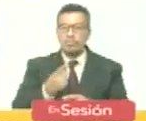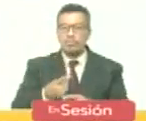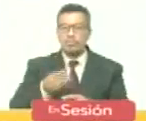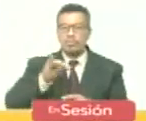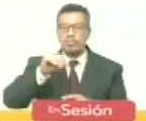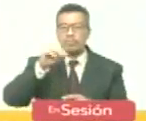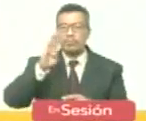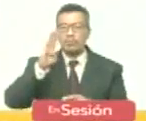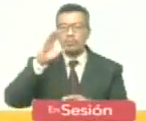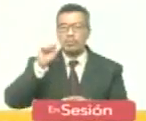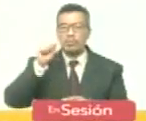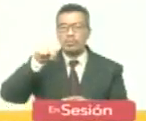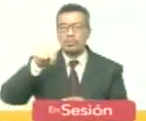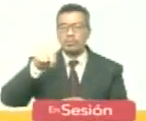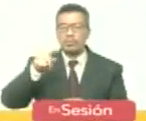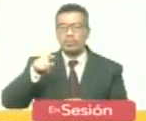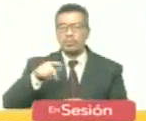Duque,